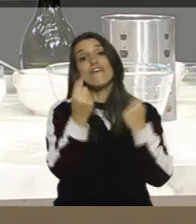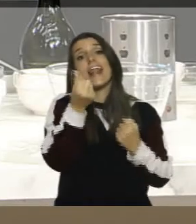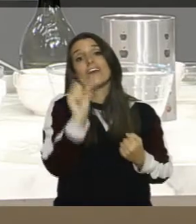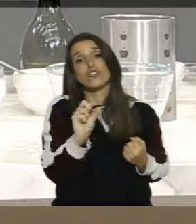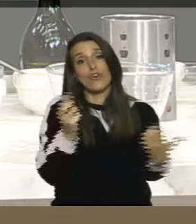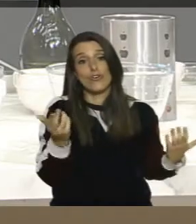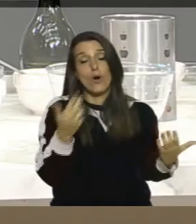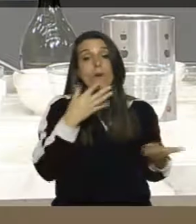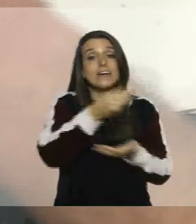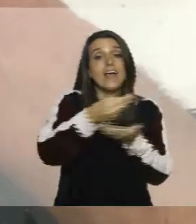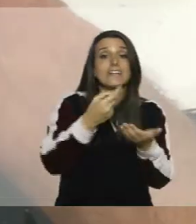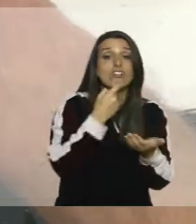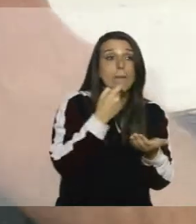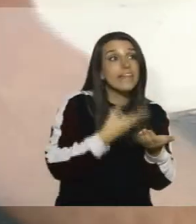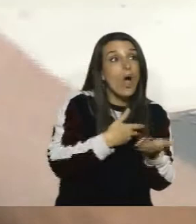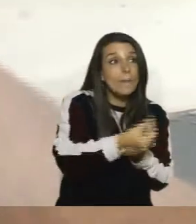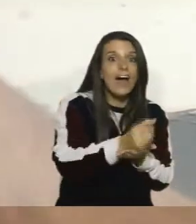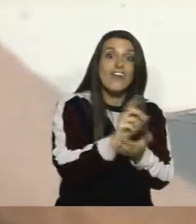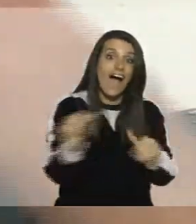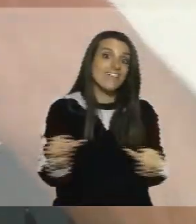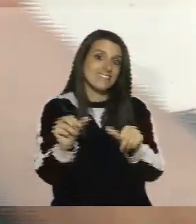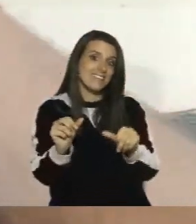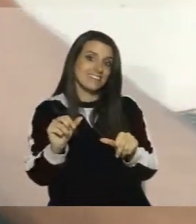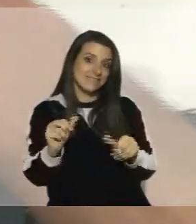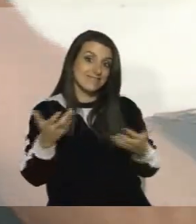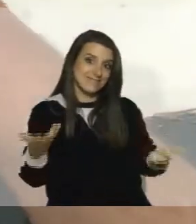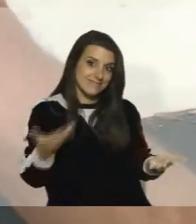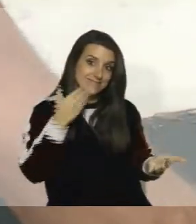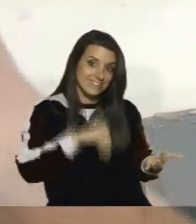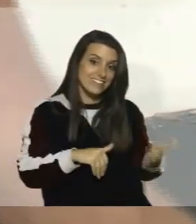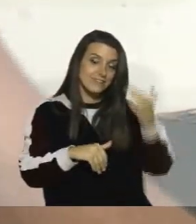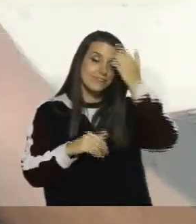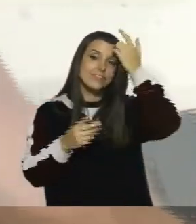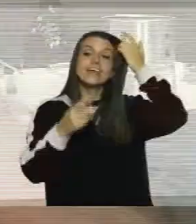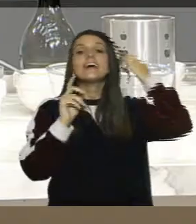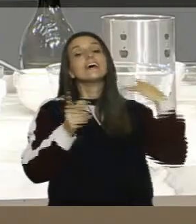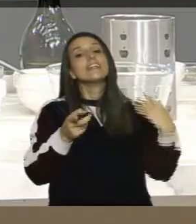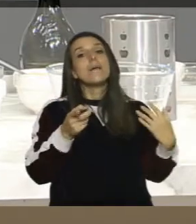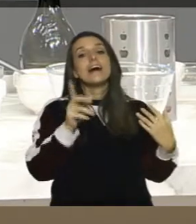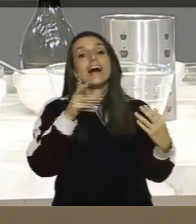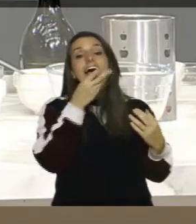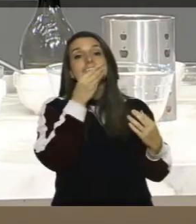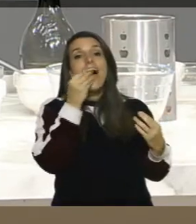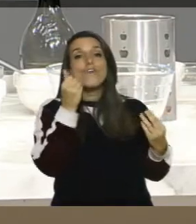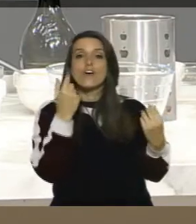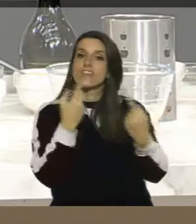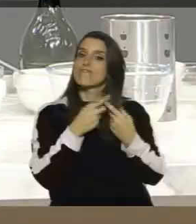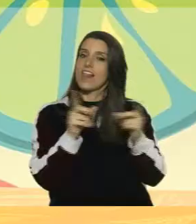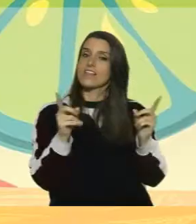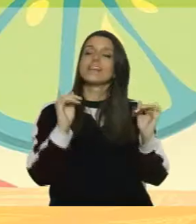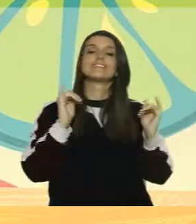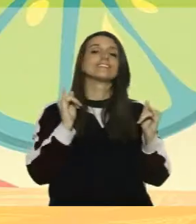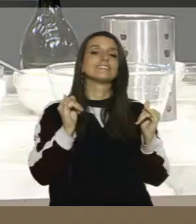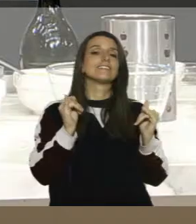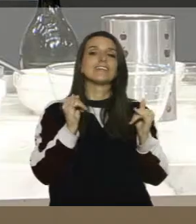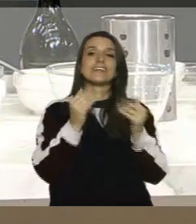pusiste salsa de tomate, que la ibas a comprar para ponerle más. Y le pusiste caldo. Claro. Y además es distinto el sabor. Y es distinto el sabor, por supuesto. Totalmente.